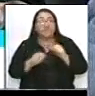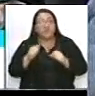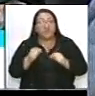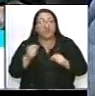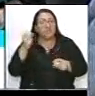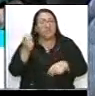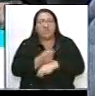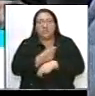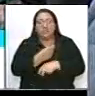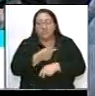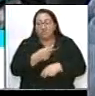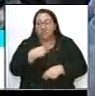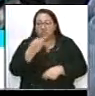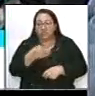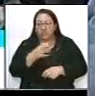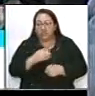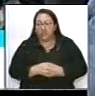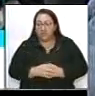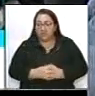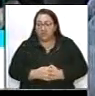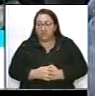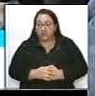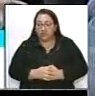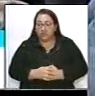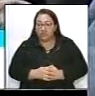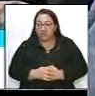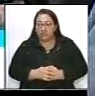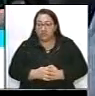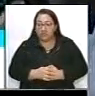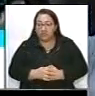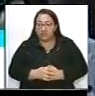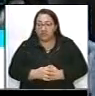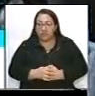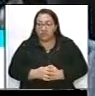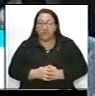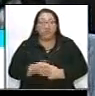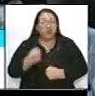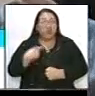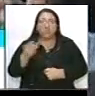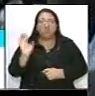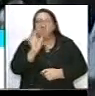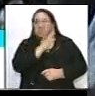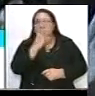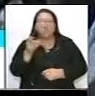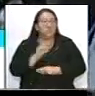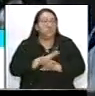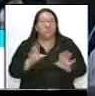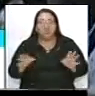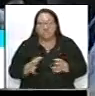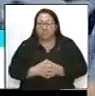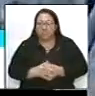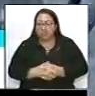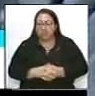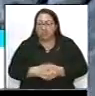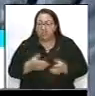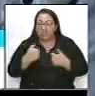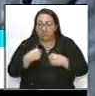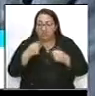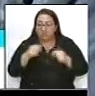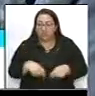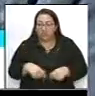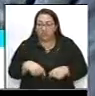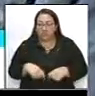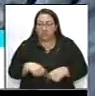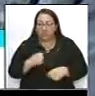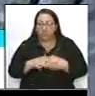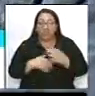insufacto. Eso es lo que yo siempre he cuestionado. O sea, yo no tengo acá ni un doble rasero, ni un doble discurso. Yo aquí, yo soy